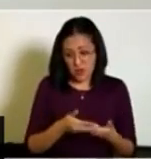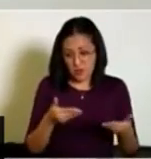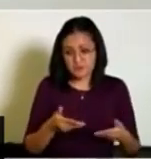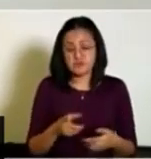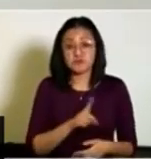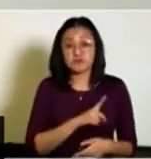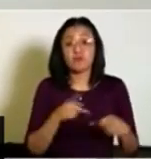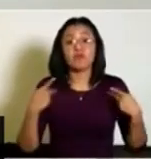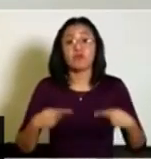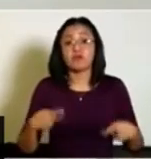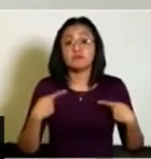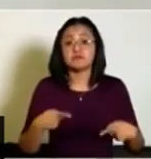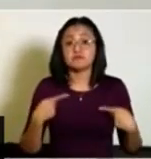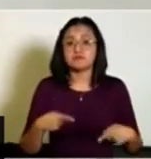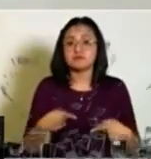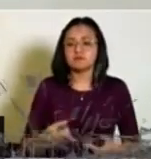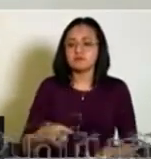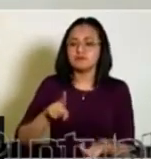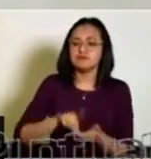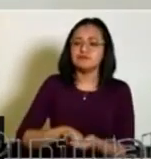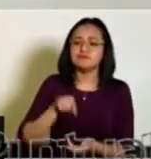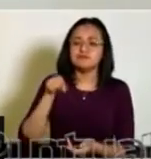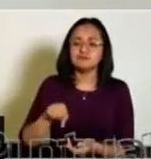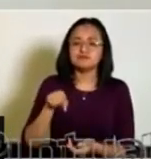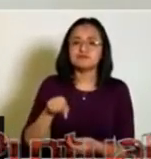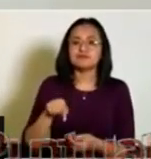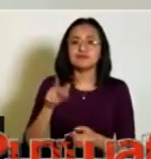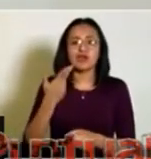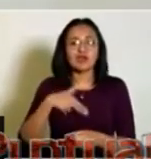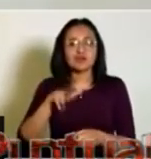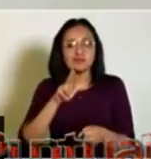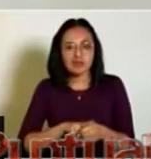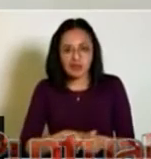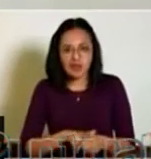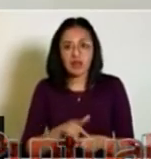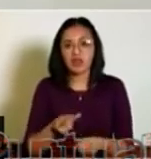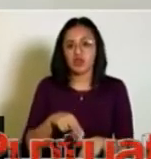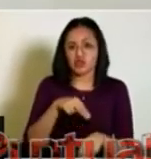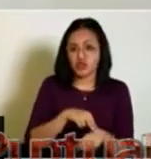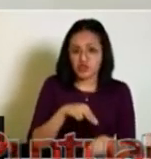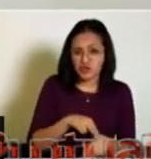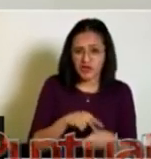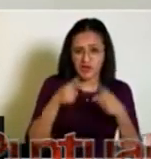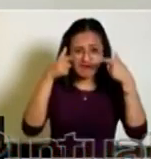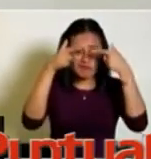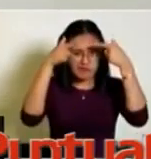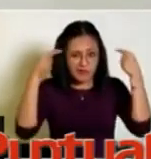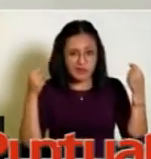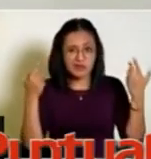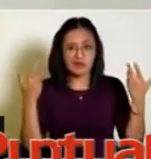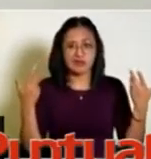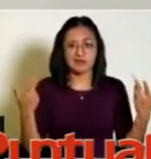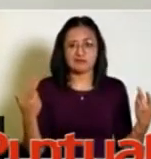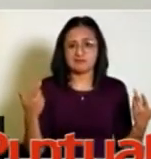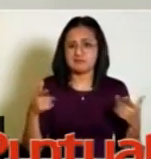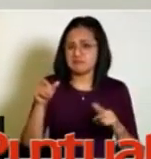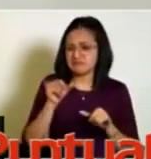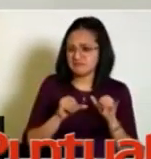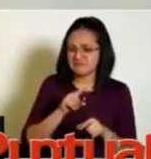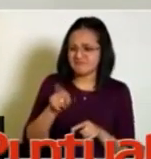de trinchera de la primera línea de batalla contra el COVID. son médicos,